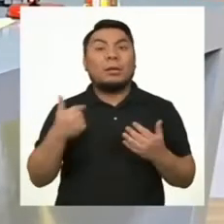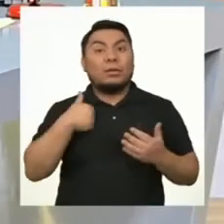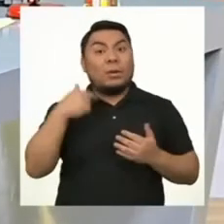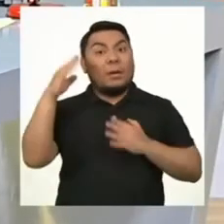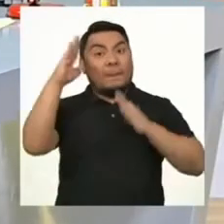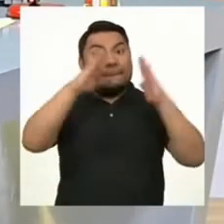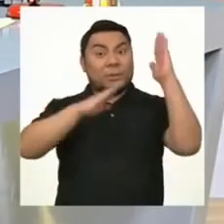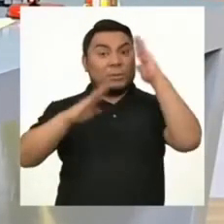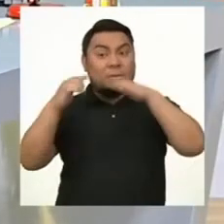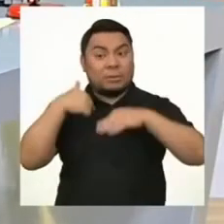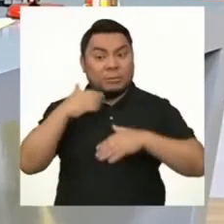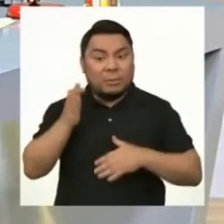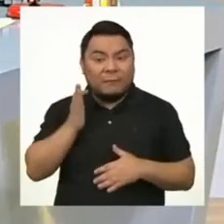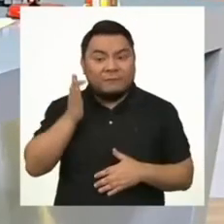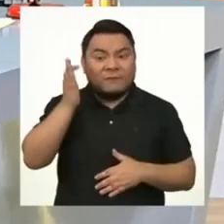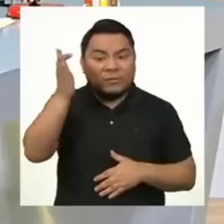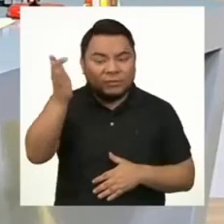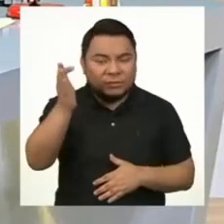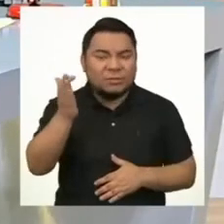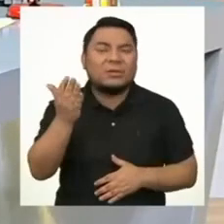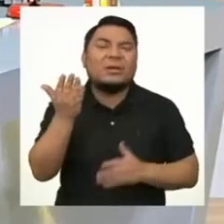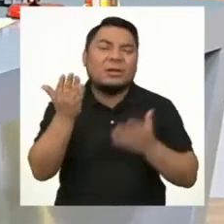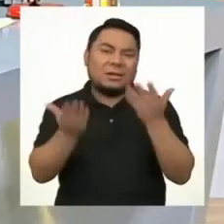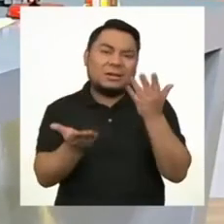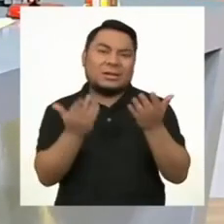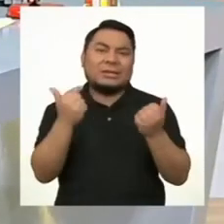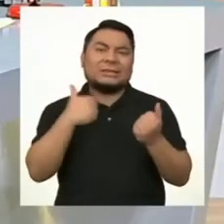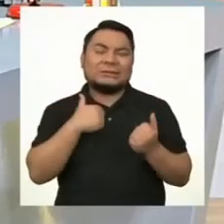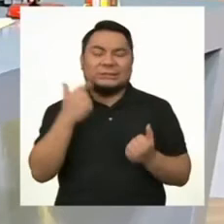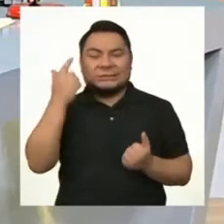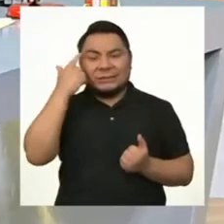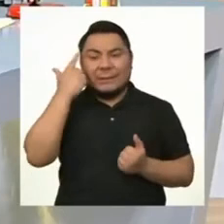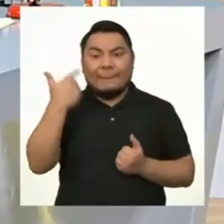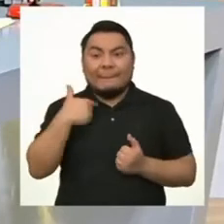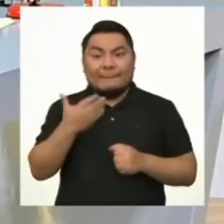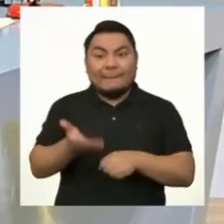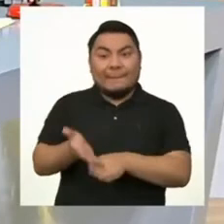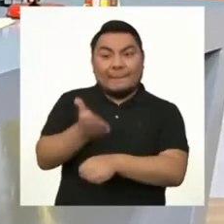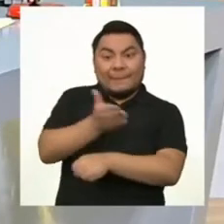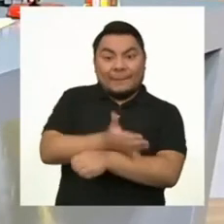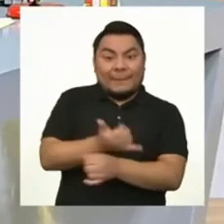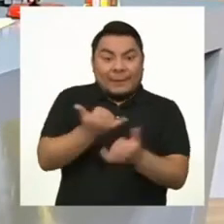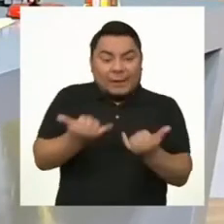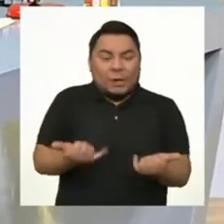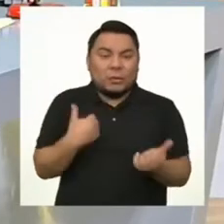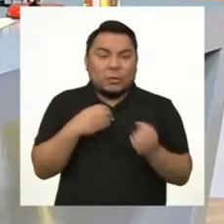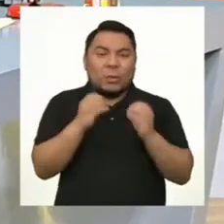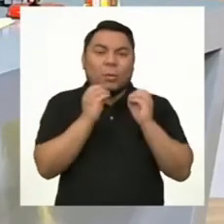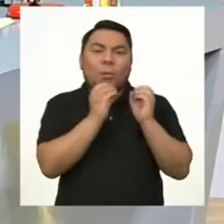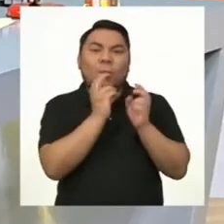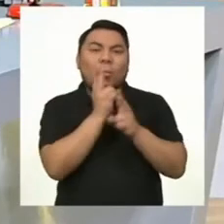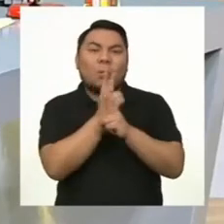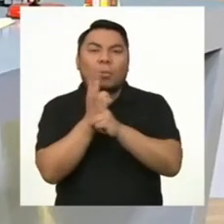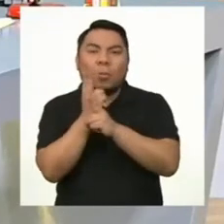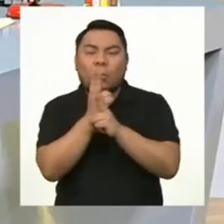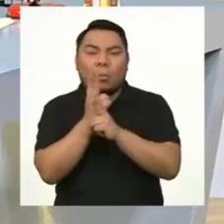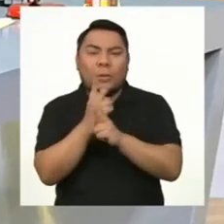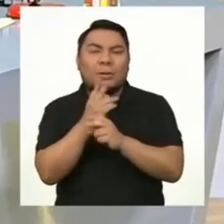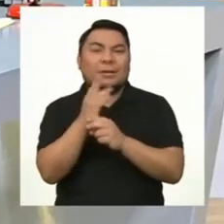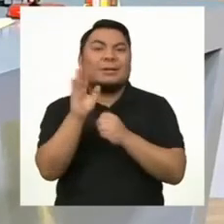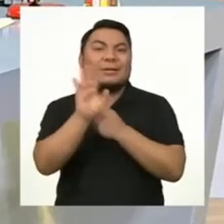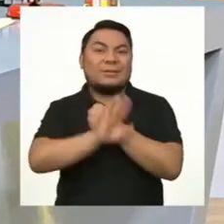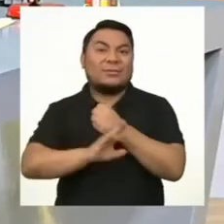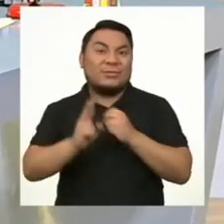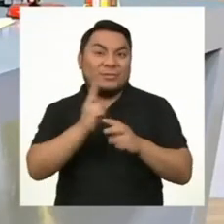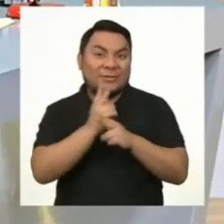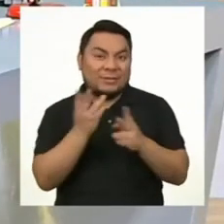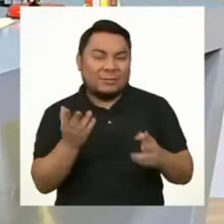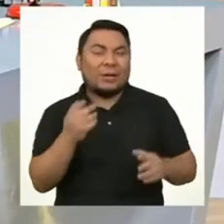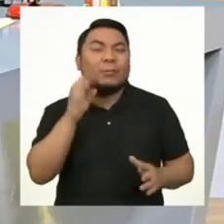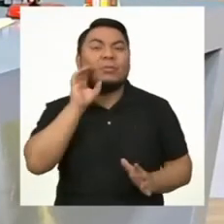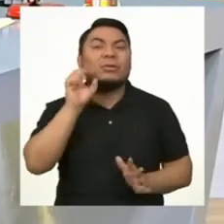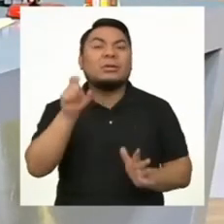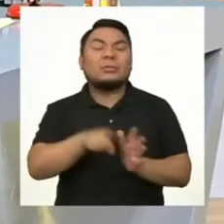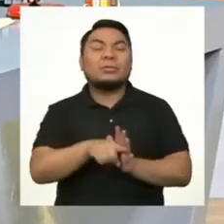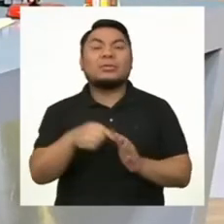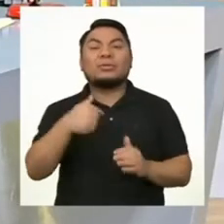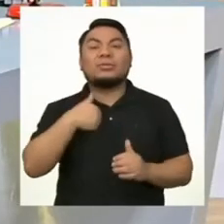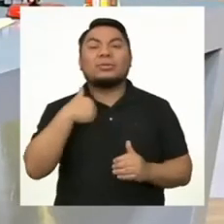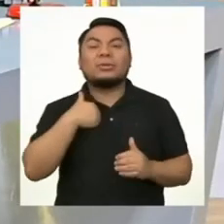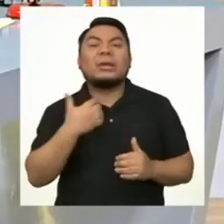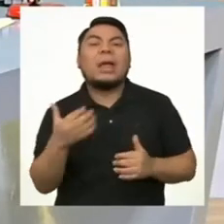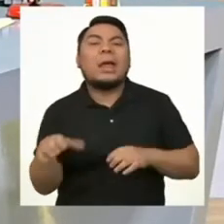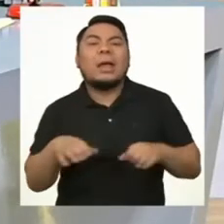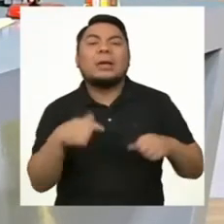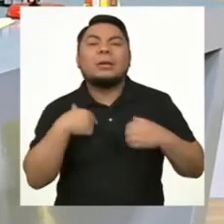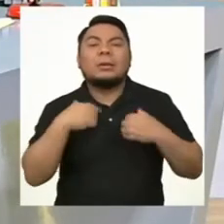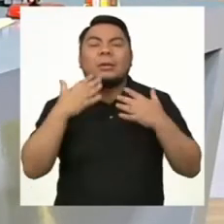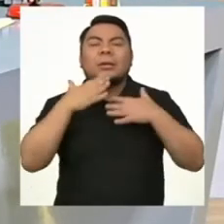preocupo por el futuro, es más probable que tome medidas en el presente para cuidarme. Yo, por ejemplo, ando haciendo rutinas de